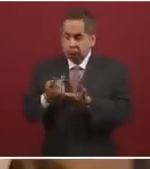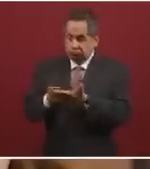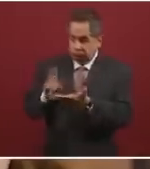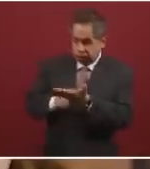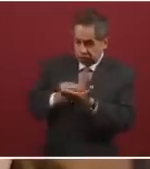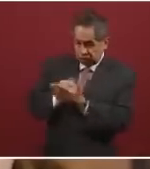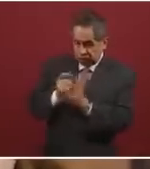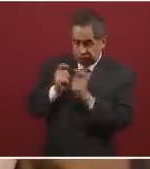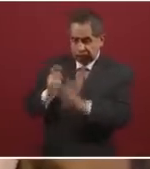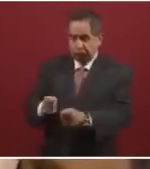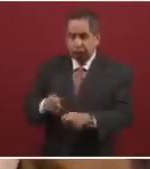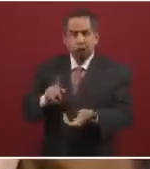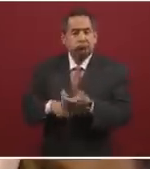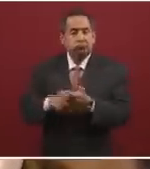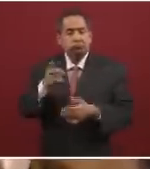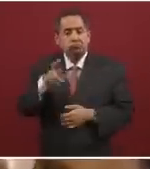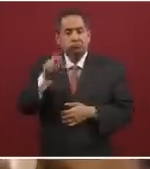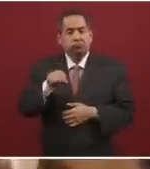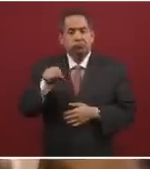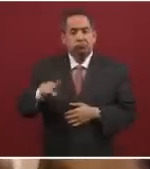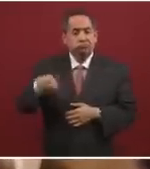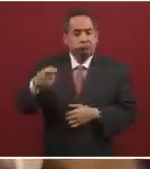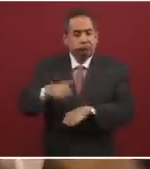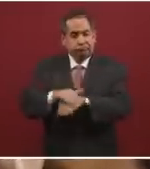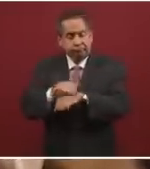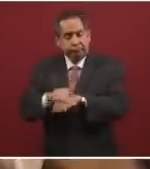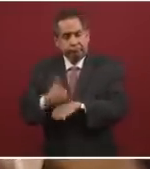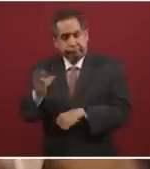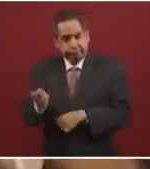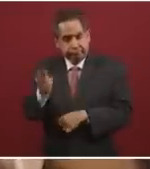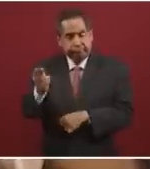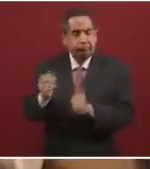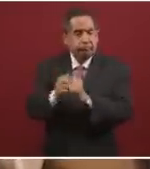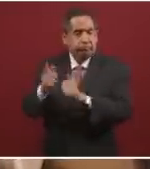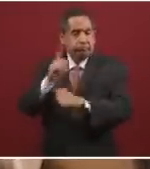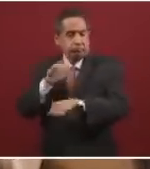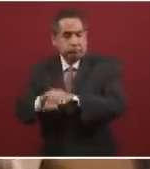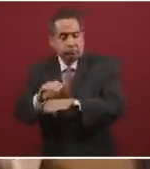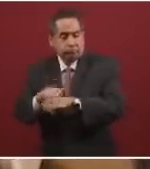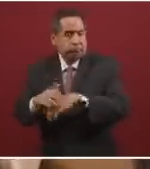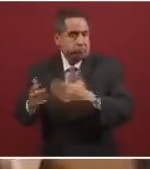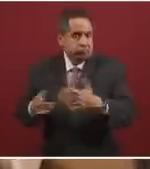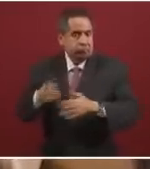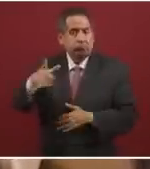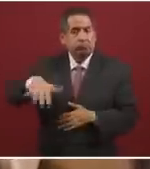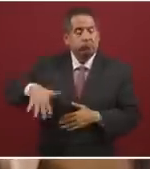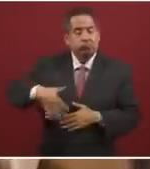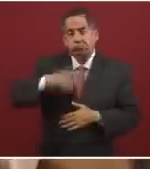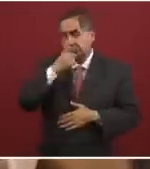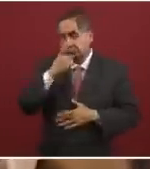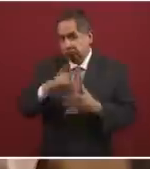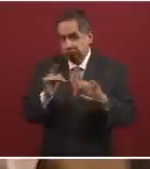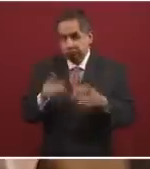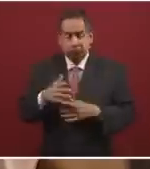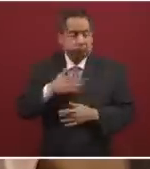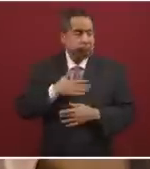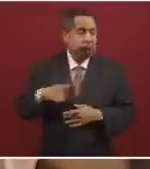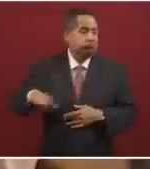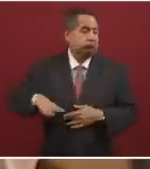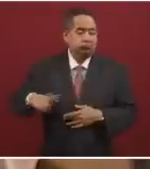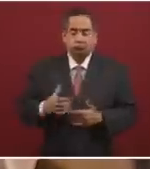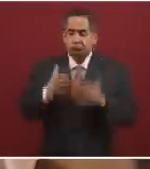el hecho de que la doctora Galí es amiga de usted y de su esposa? Usted había mencionado que en su gobierno no iba a